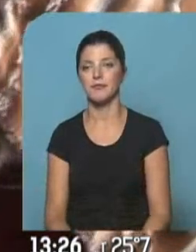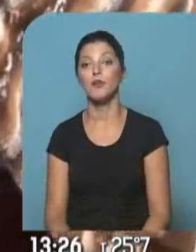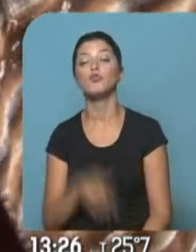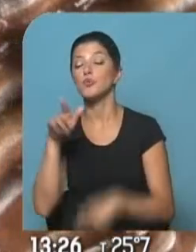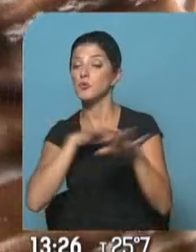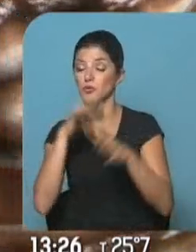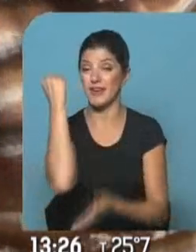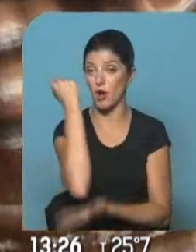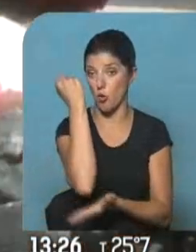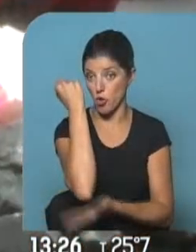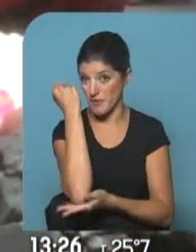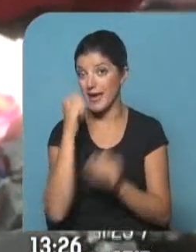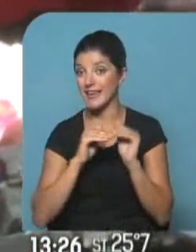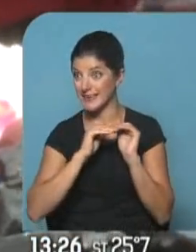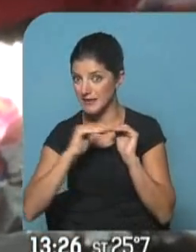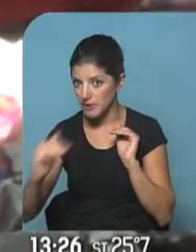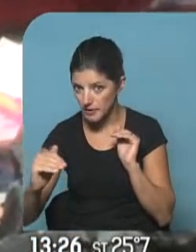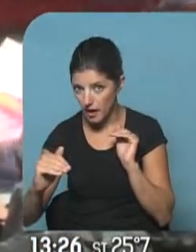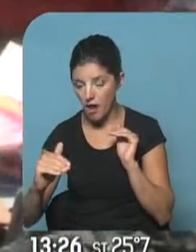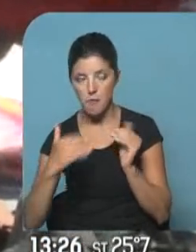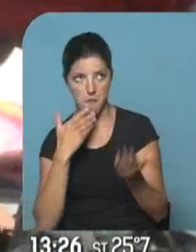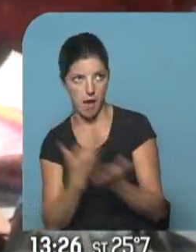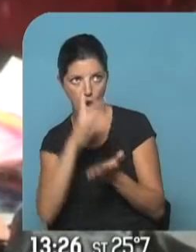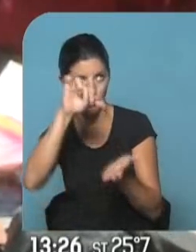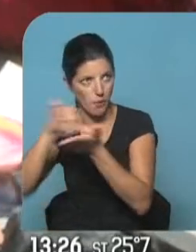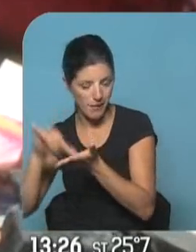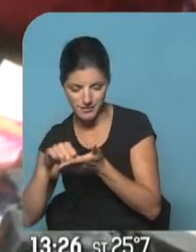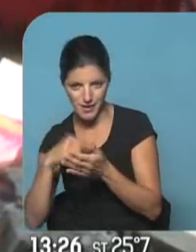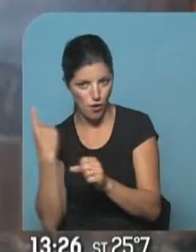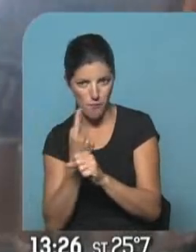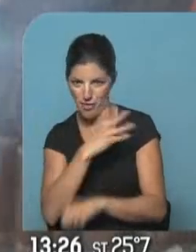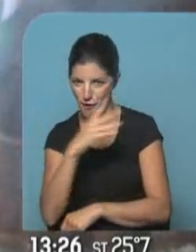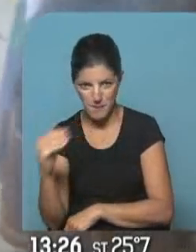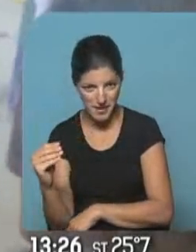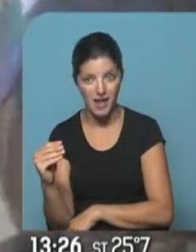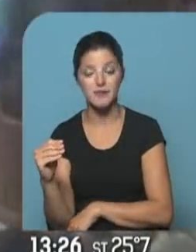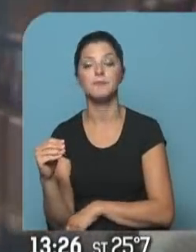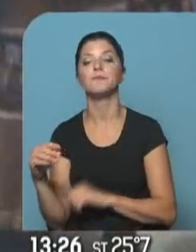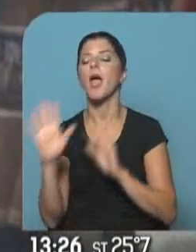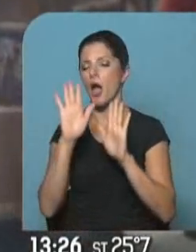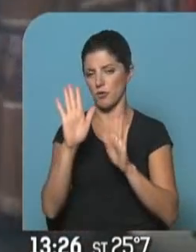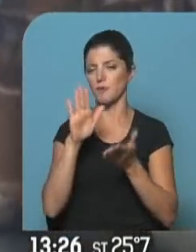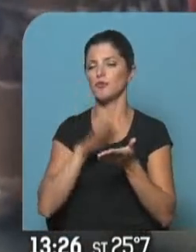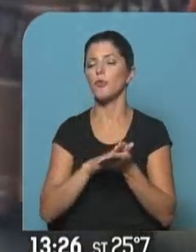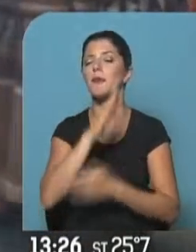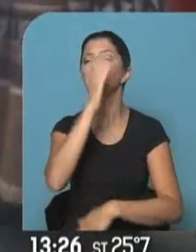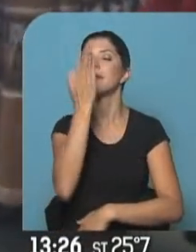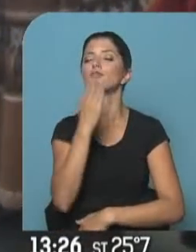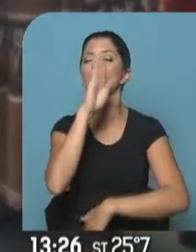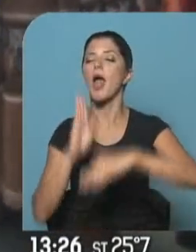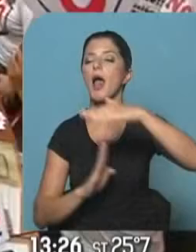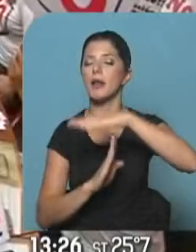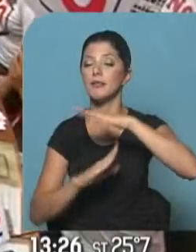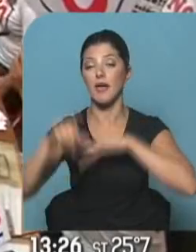y una estabilidad envidiable para todo el resto, indudablemente. Y el tema del liderazgo de Evo Morales es